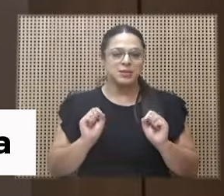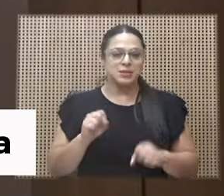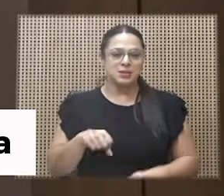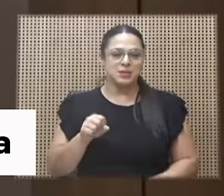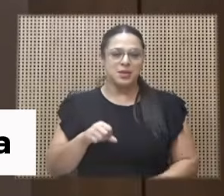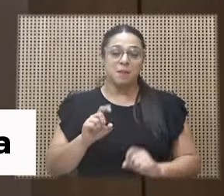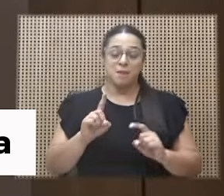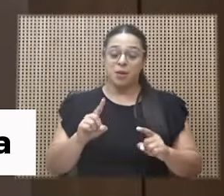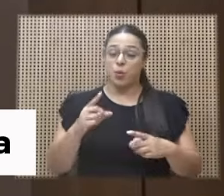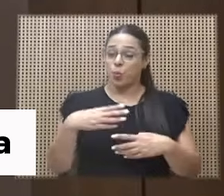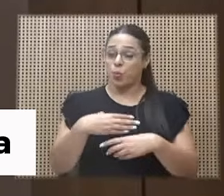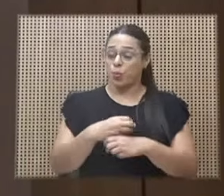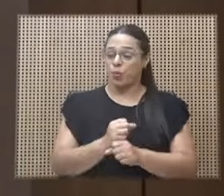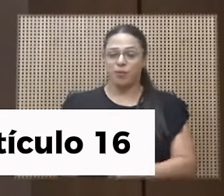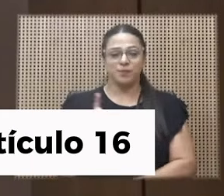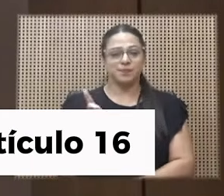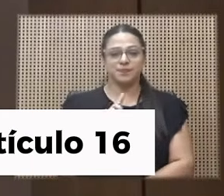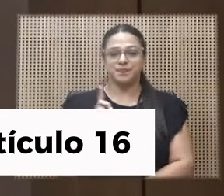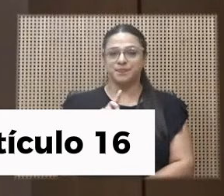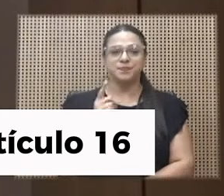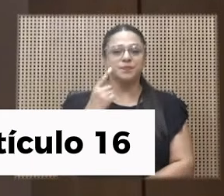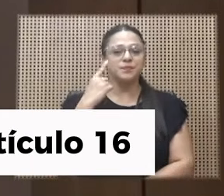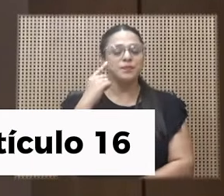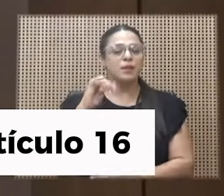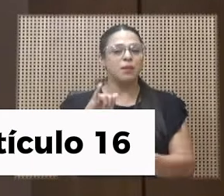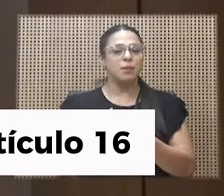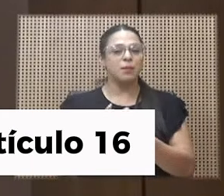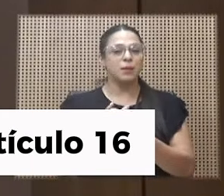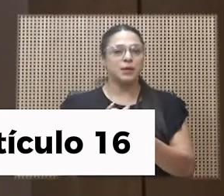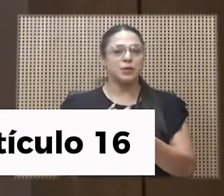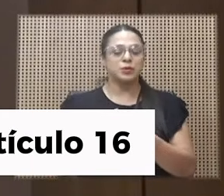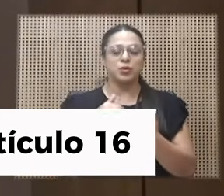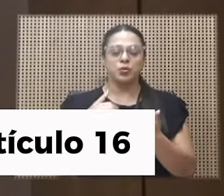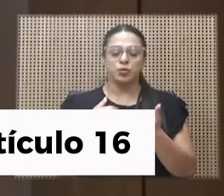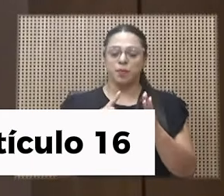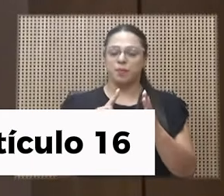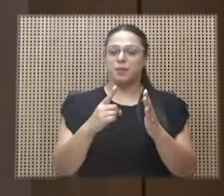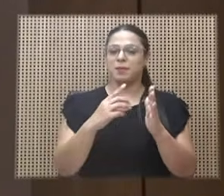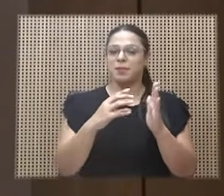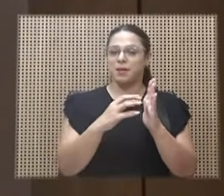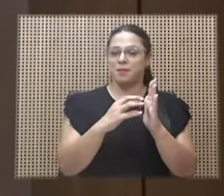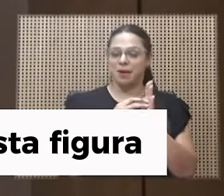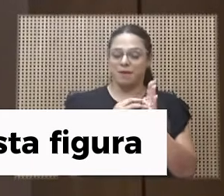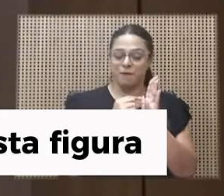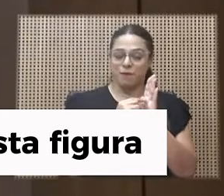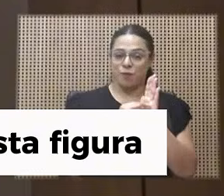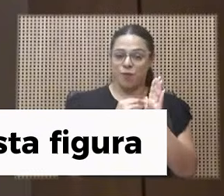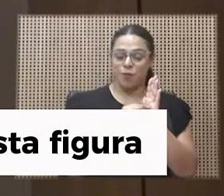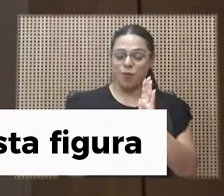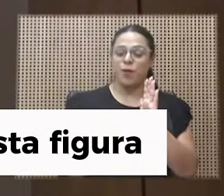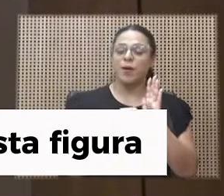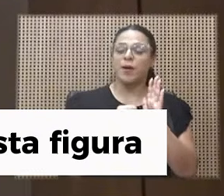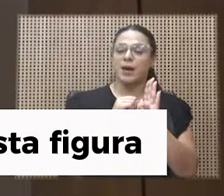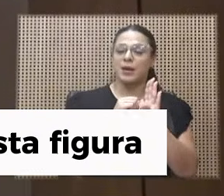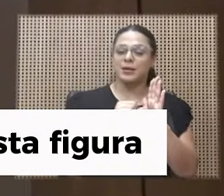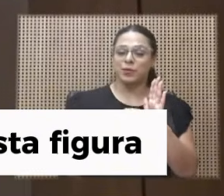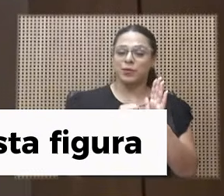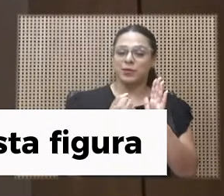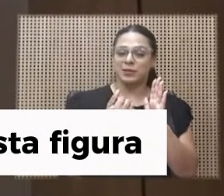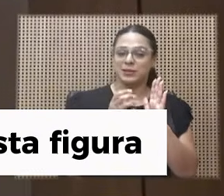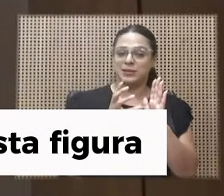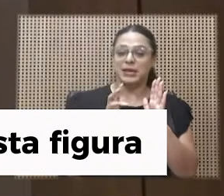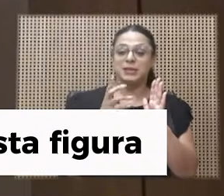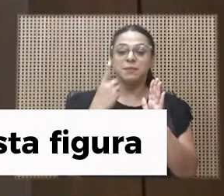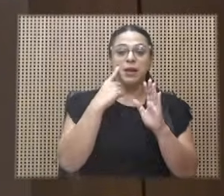Pero no se hizo de forma expresa y por eso acudo al primer párrafo del artículo 16 para que claramente se